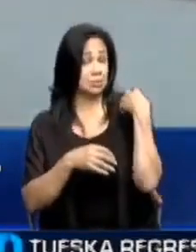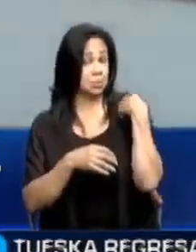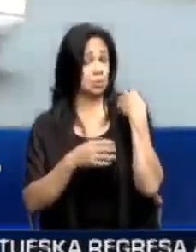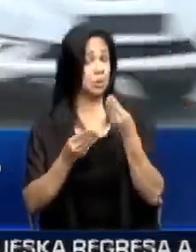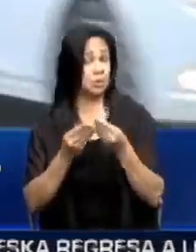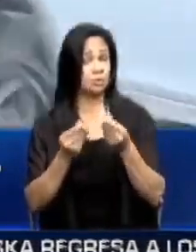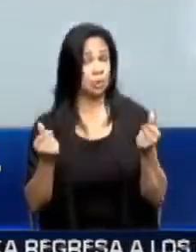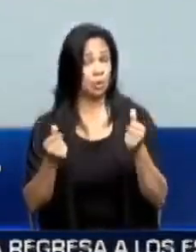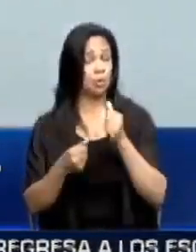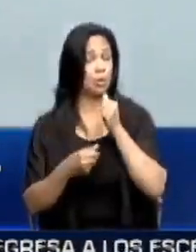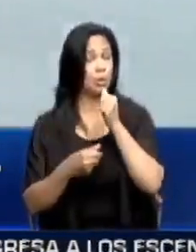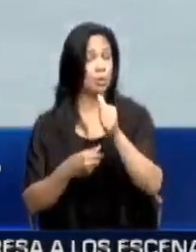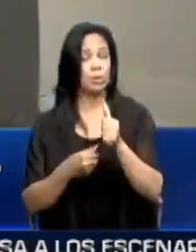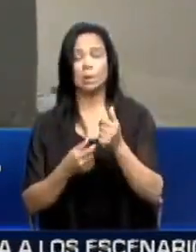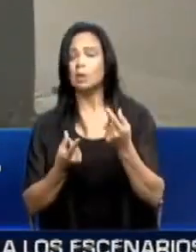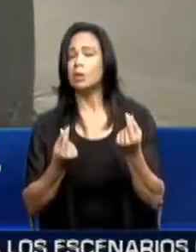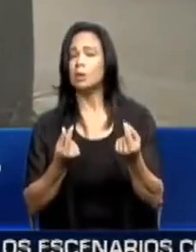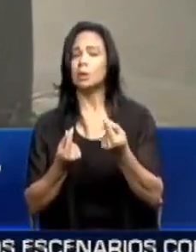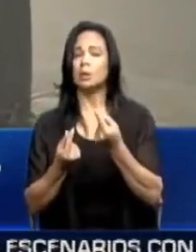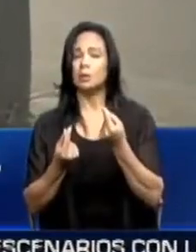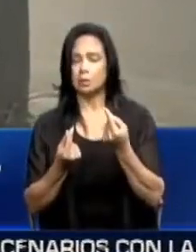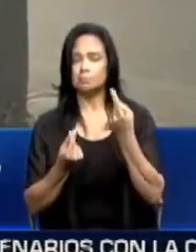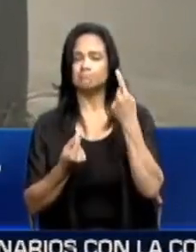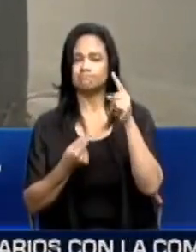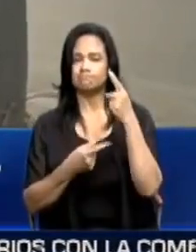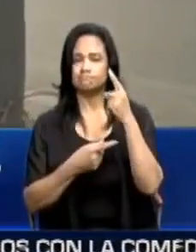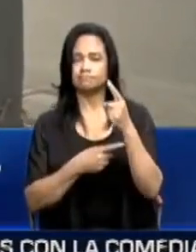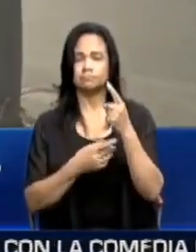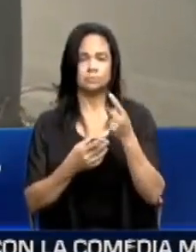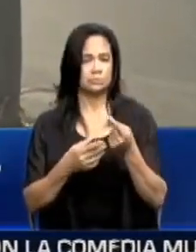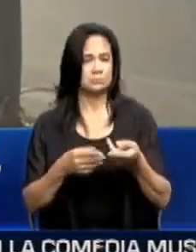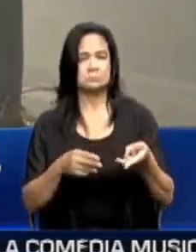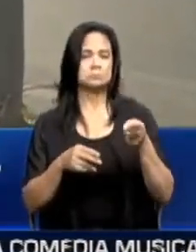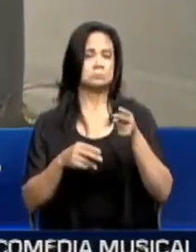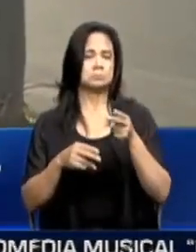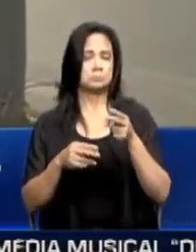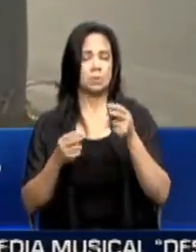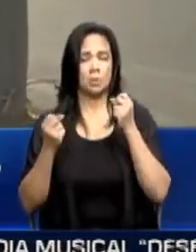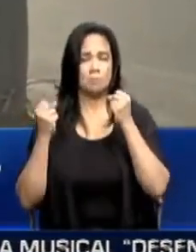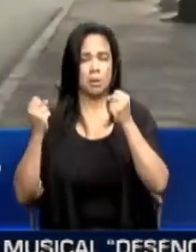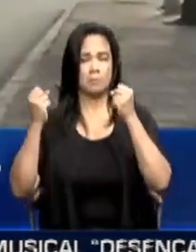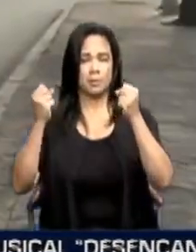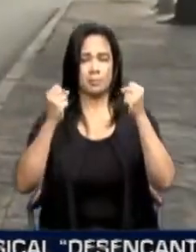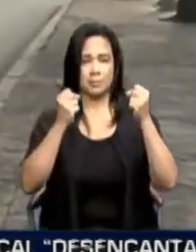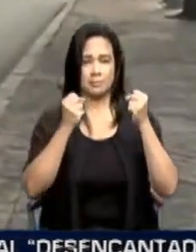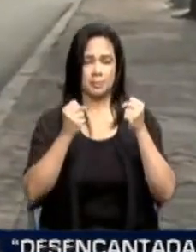solución rápida a esta situación, procederán a intensificar las